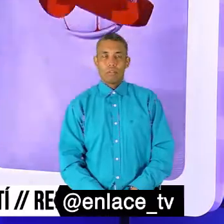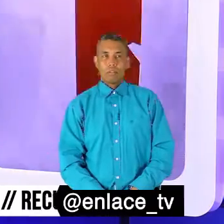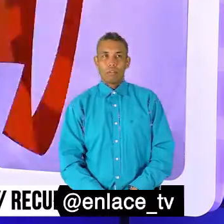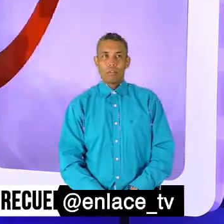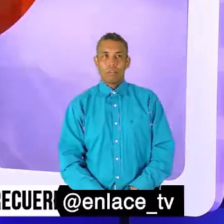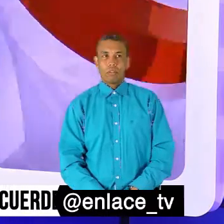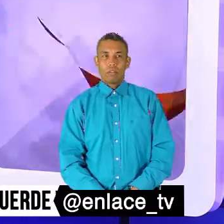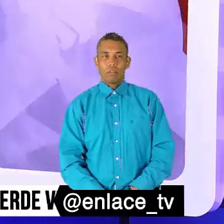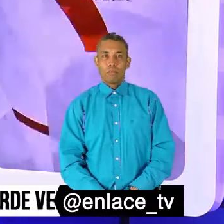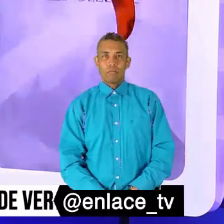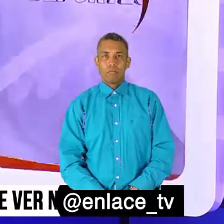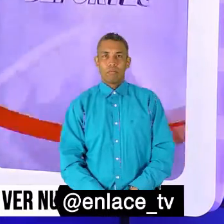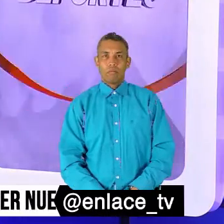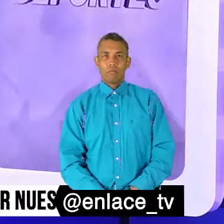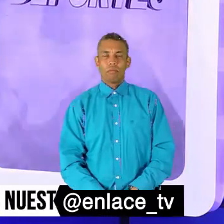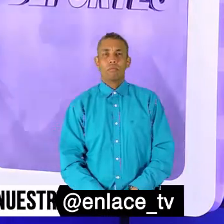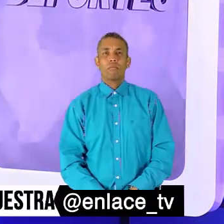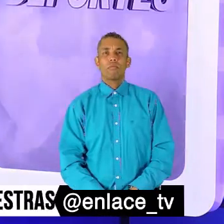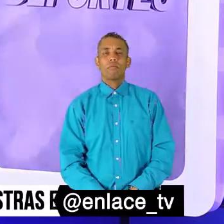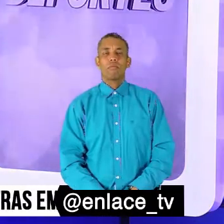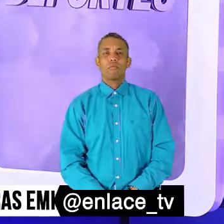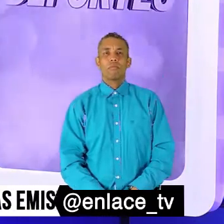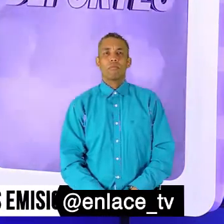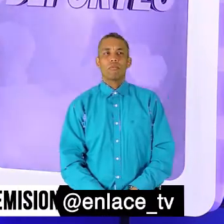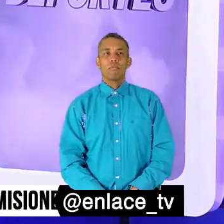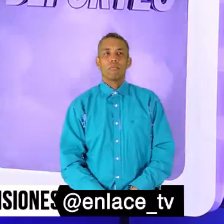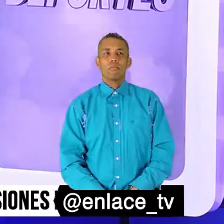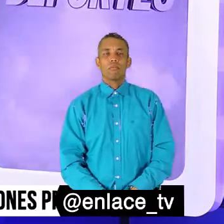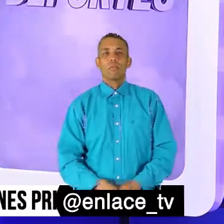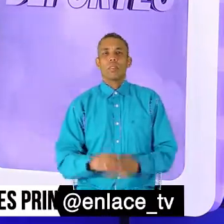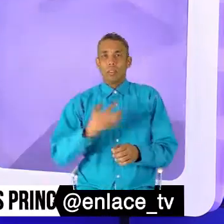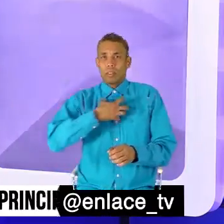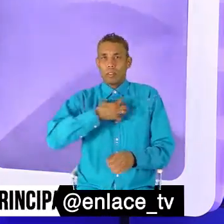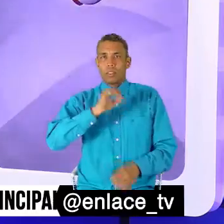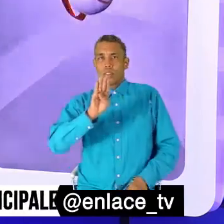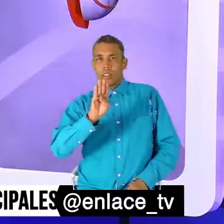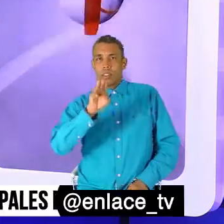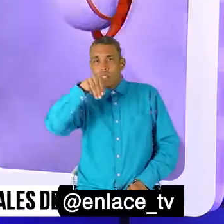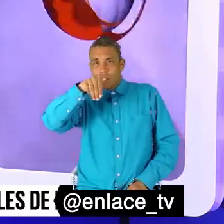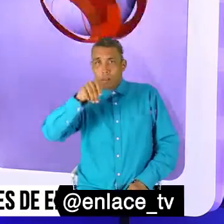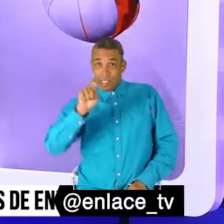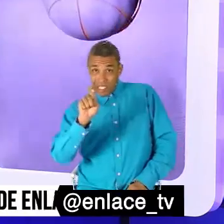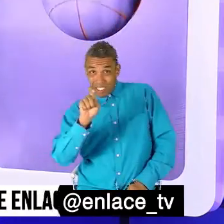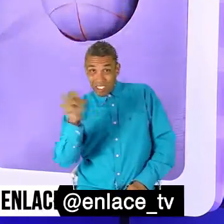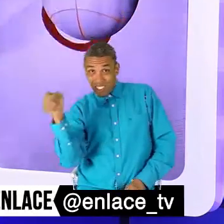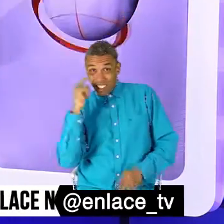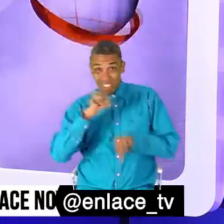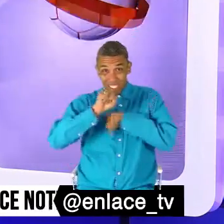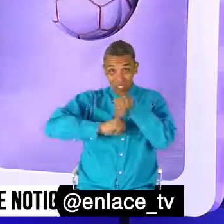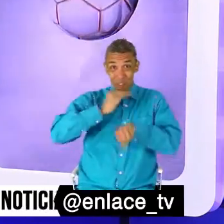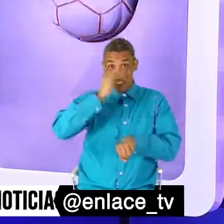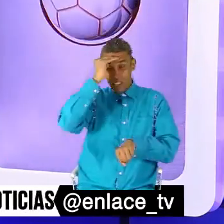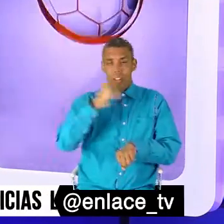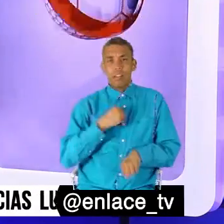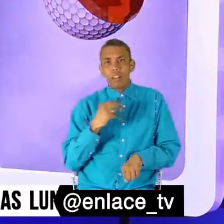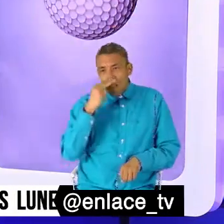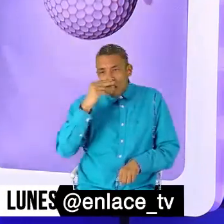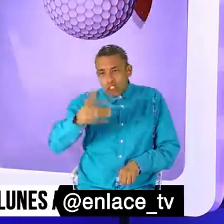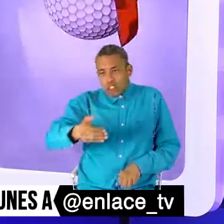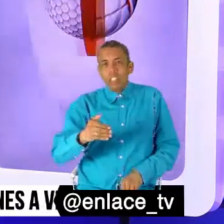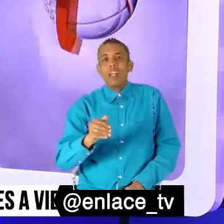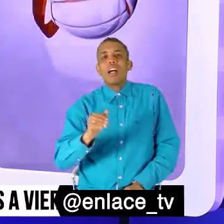Se ha cumplido el primer día de competencias del Campeonato Mundial de BMX y la niña Ainara Serrano, con 6 años, de